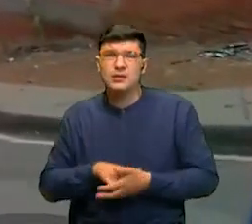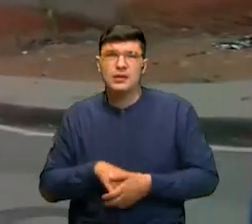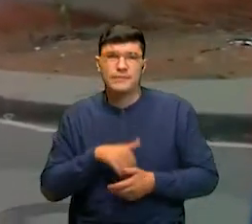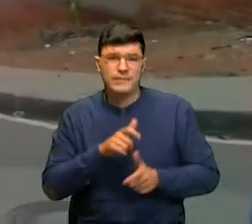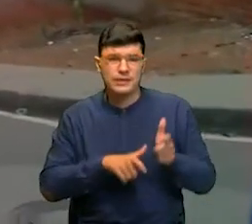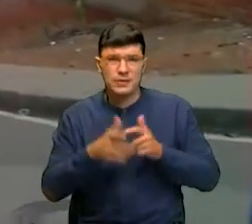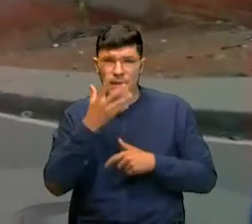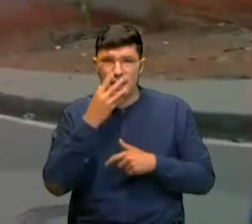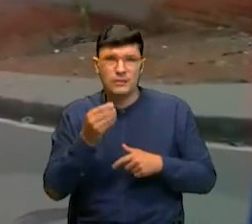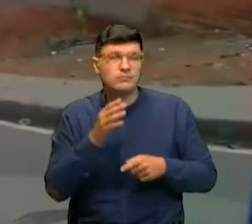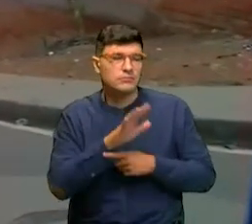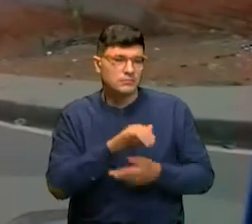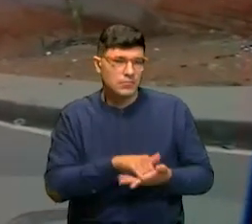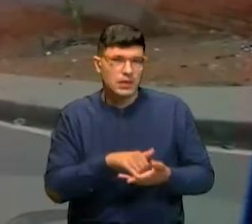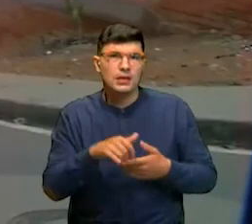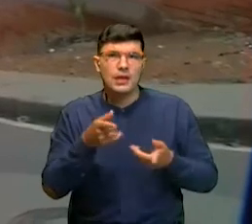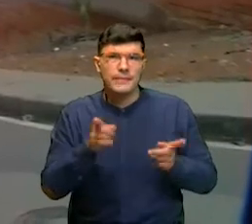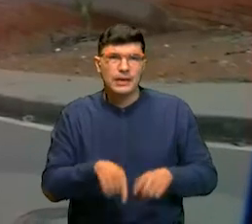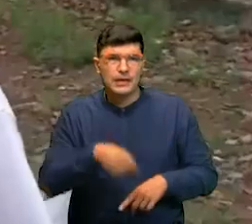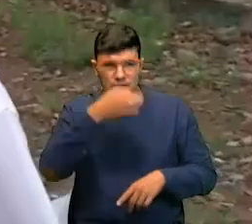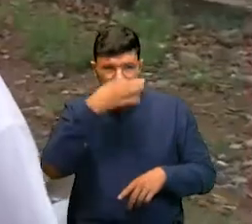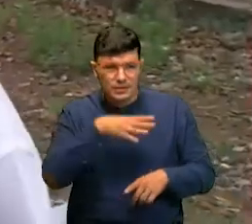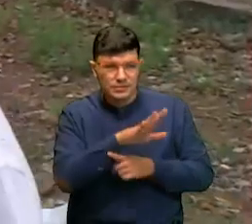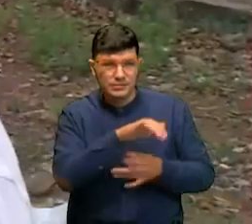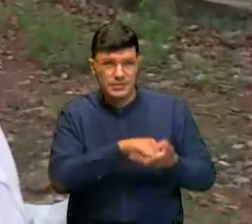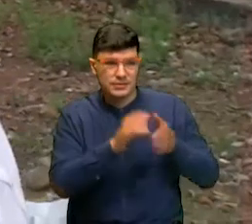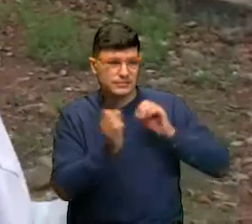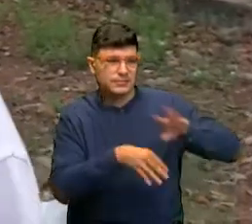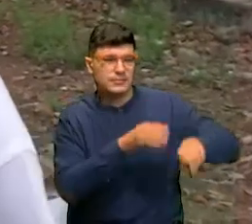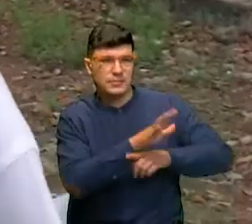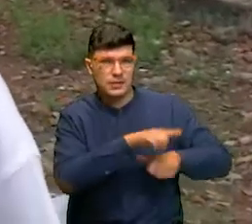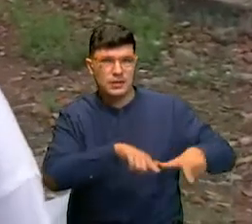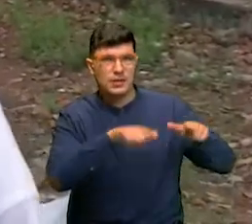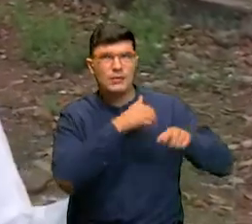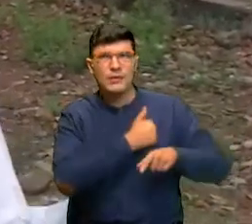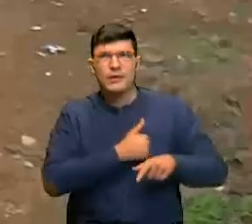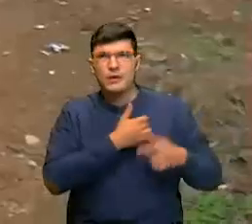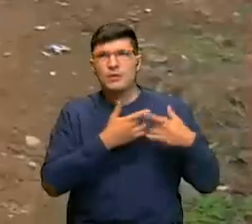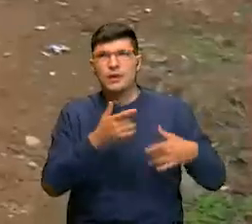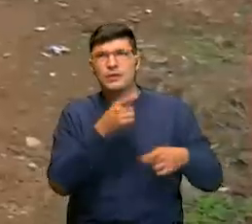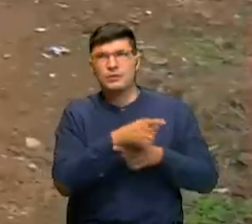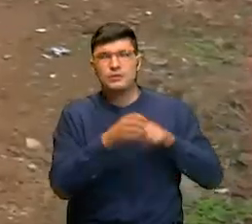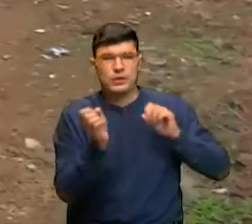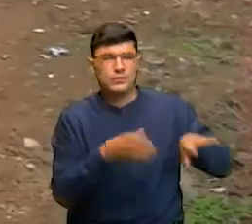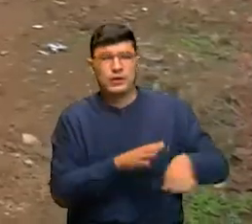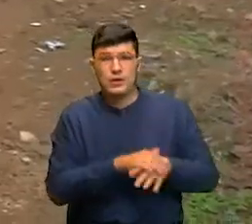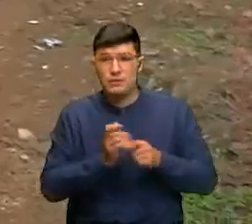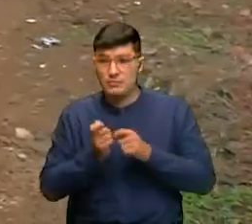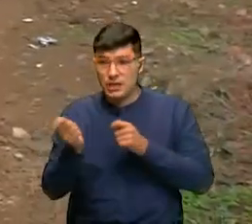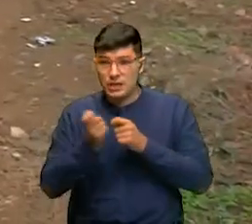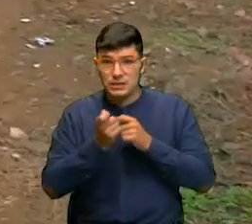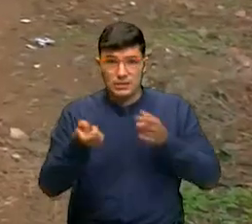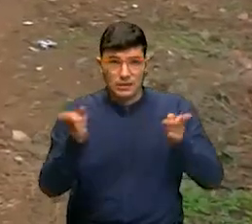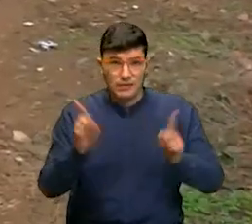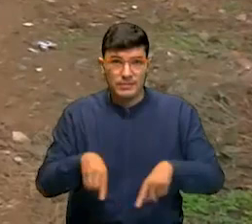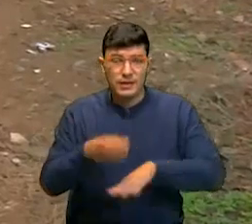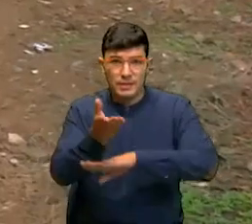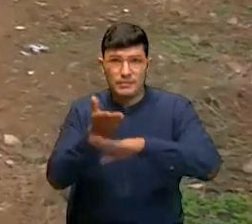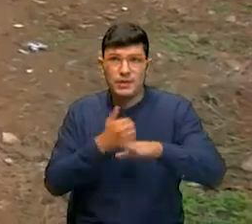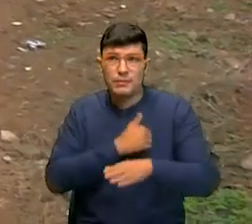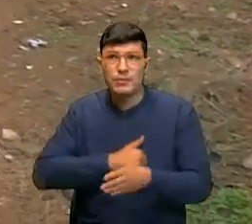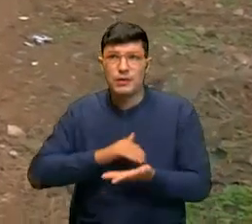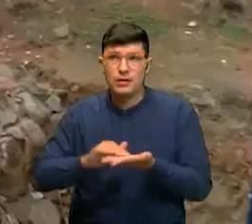traído más escombro entonces pedimos la colaboración de algunos vecinos colabora para botar escombros los vecinos también reclaman el arreglo